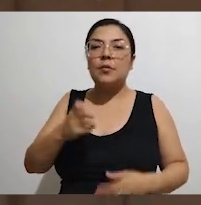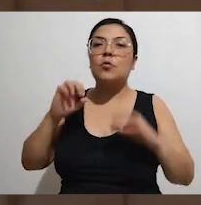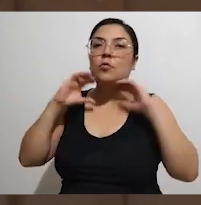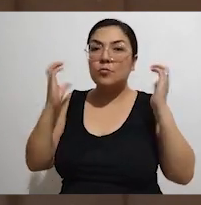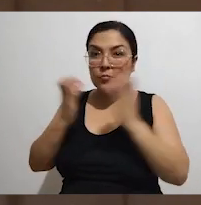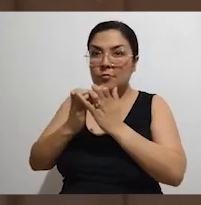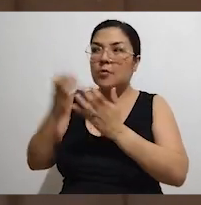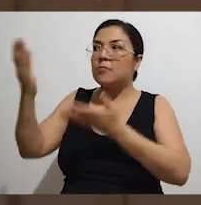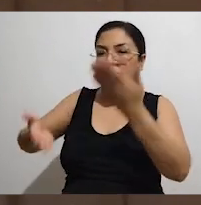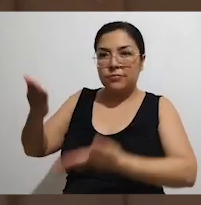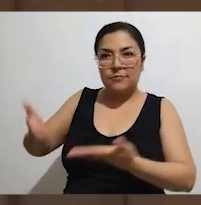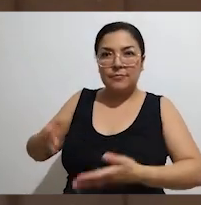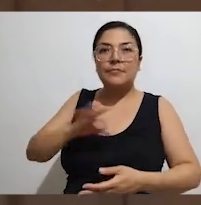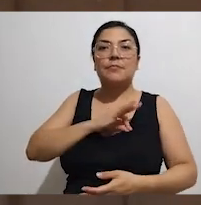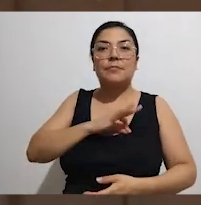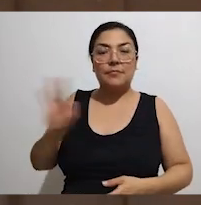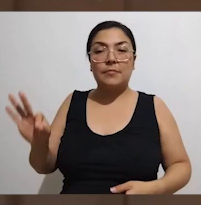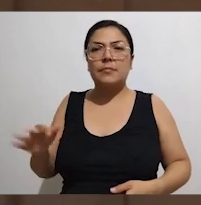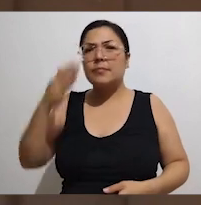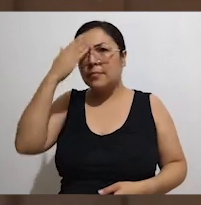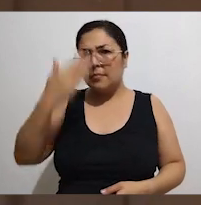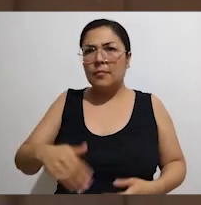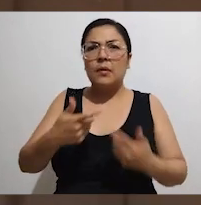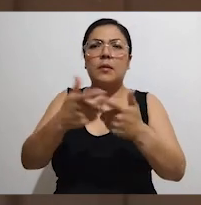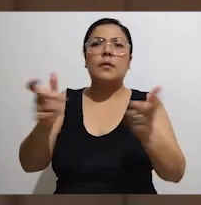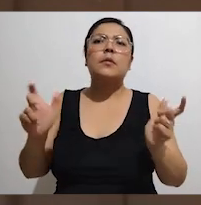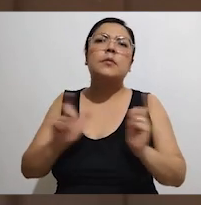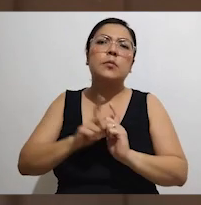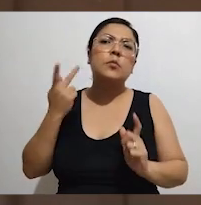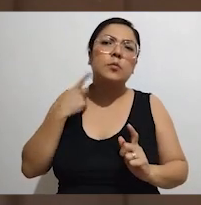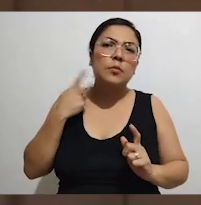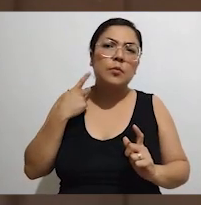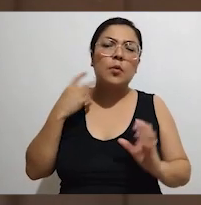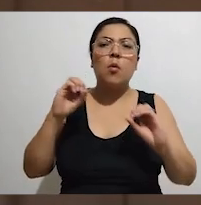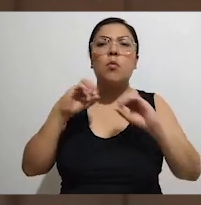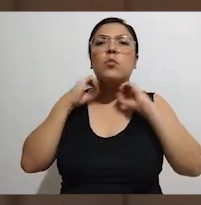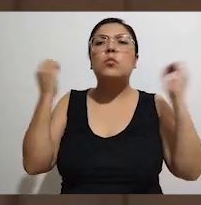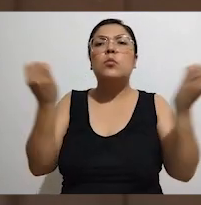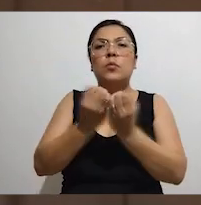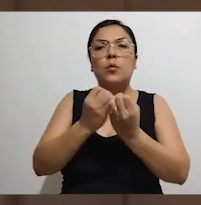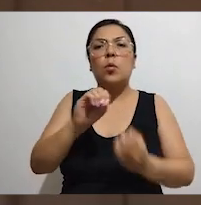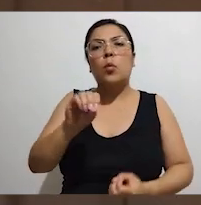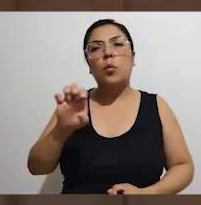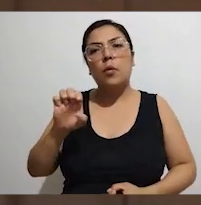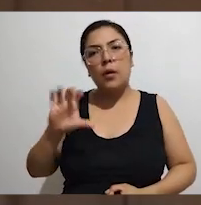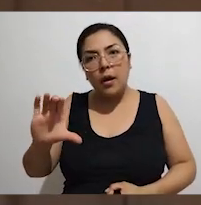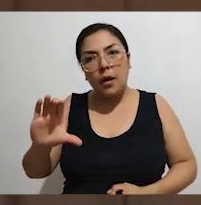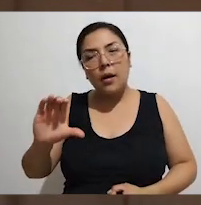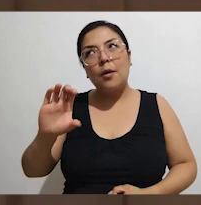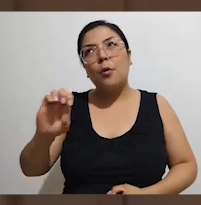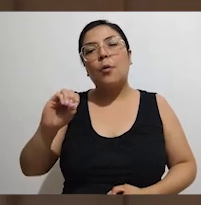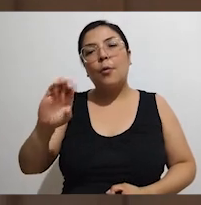INE se le pide a partidos políticos, a organizaciones globales como la OEA, como la